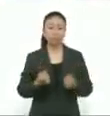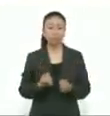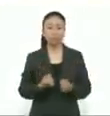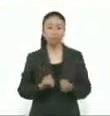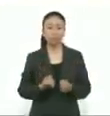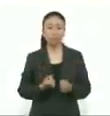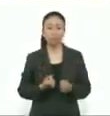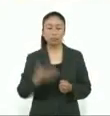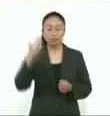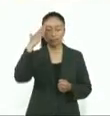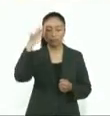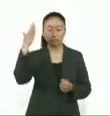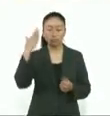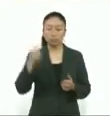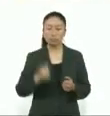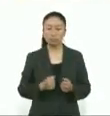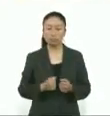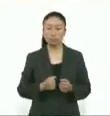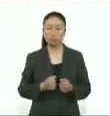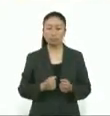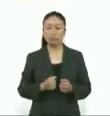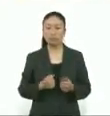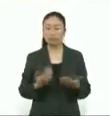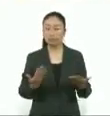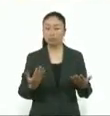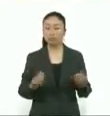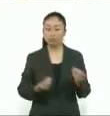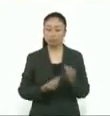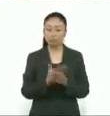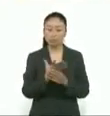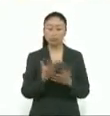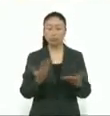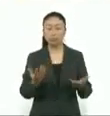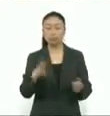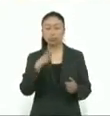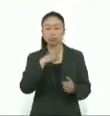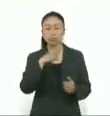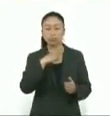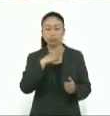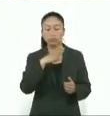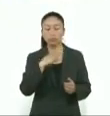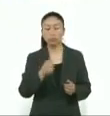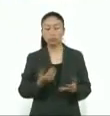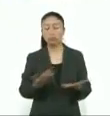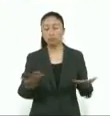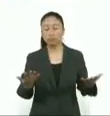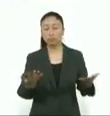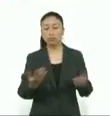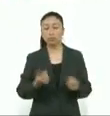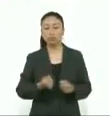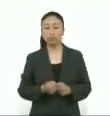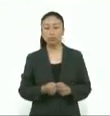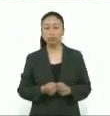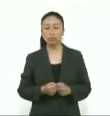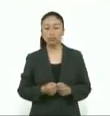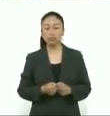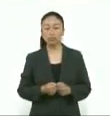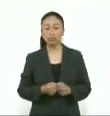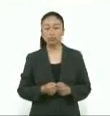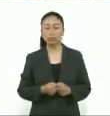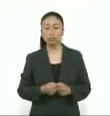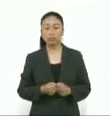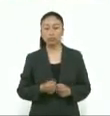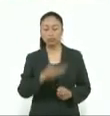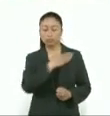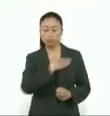irrepetible, de esos que nacen cada 100 años, les guste o no, esto